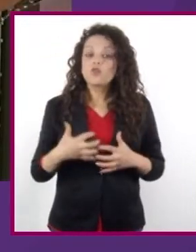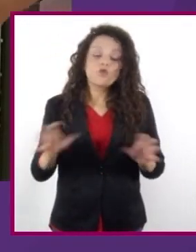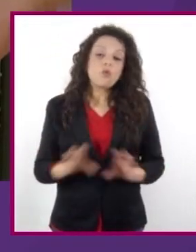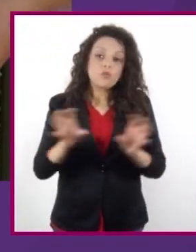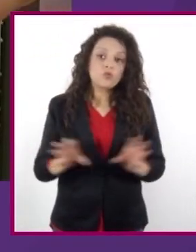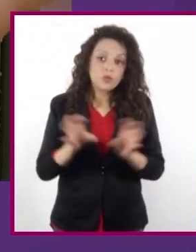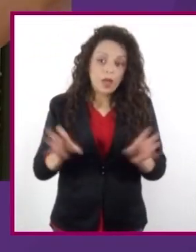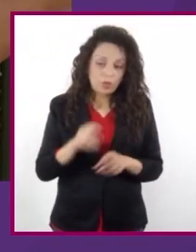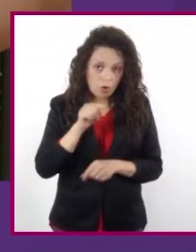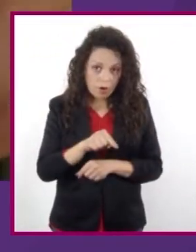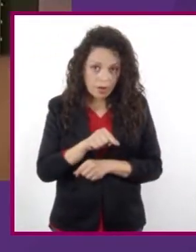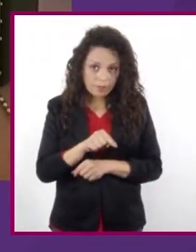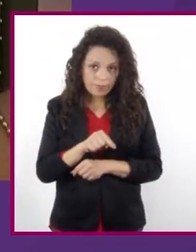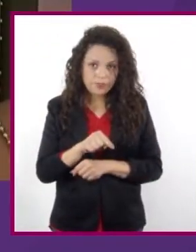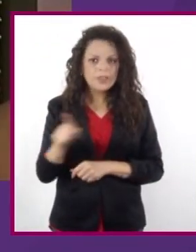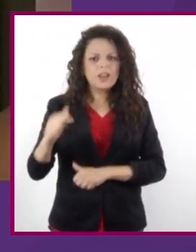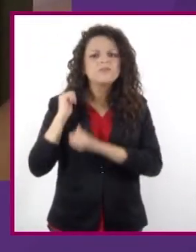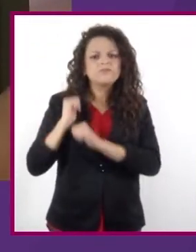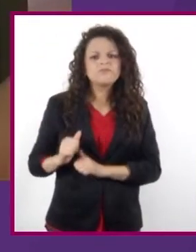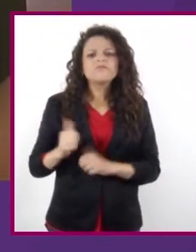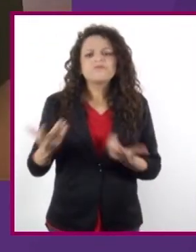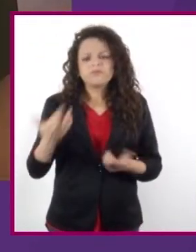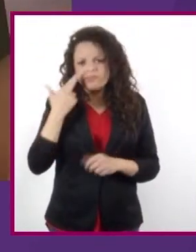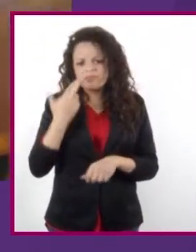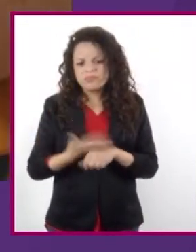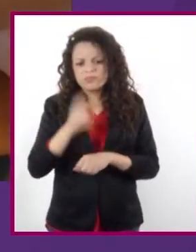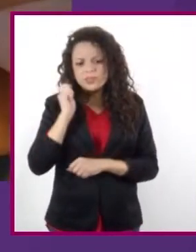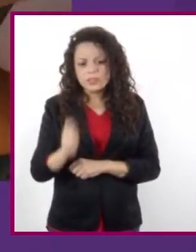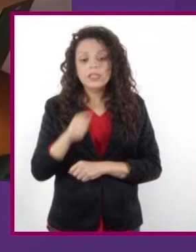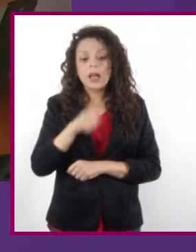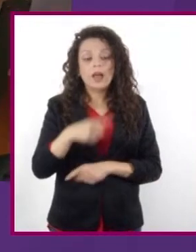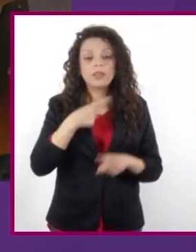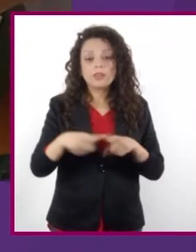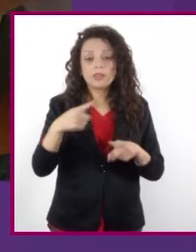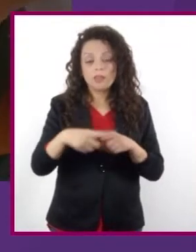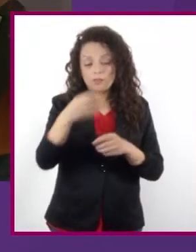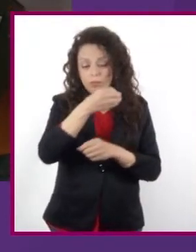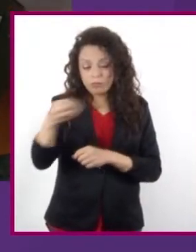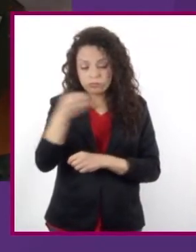encarga de procesar todas las instrucciones del dispositivo,